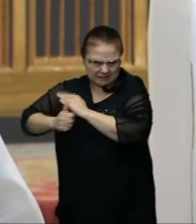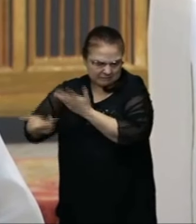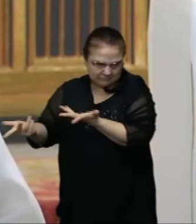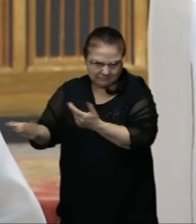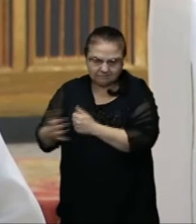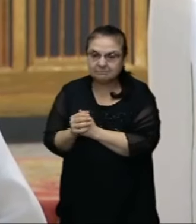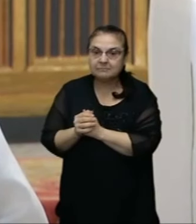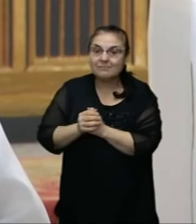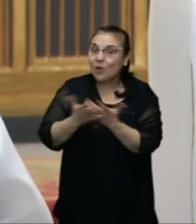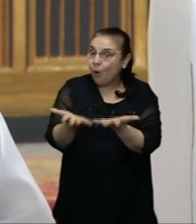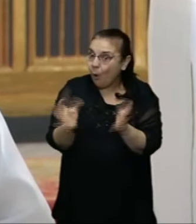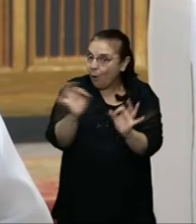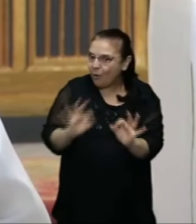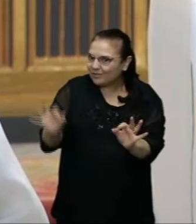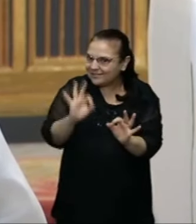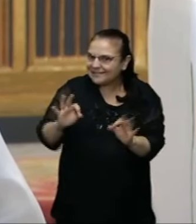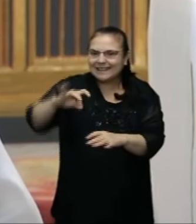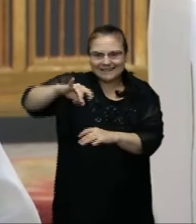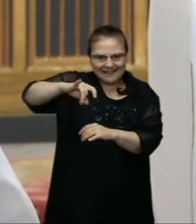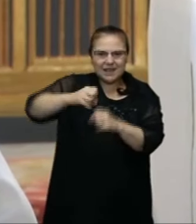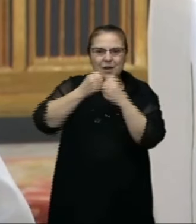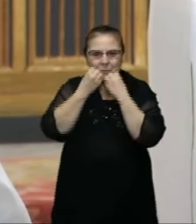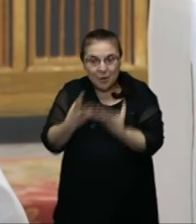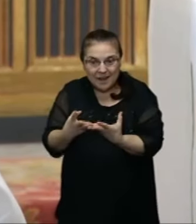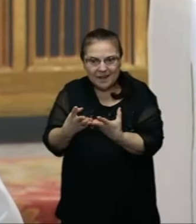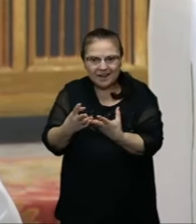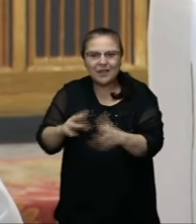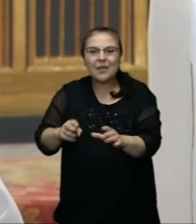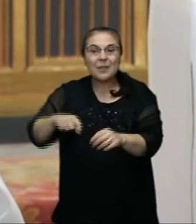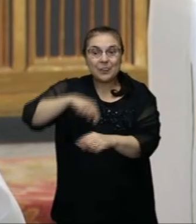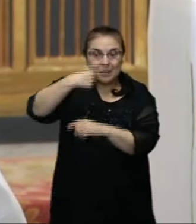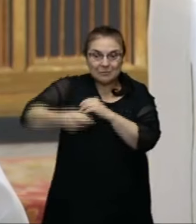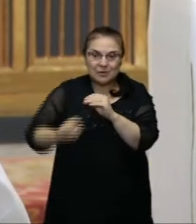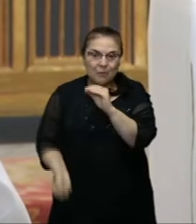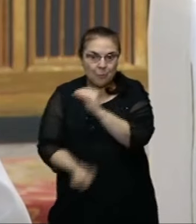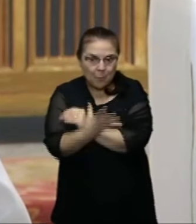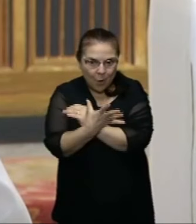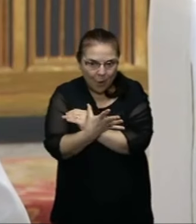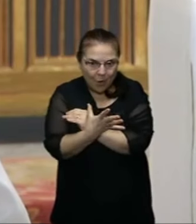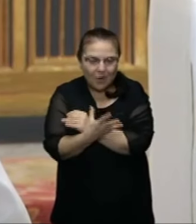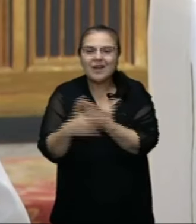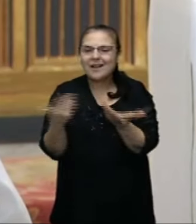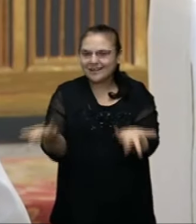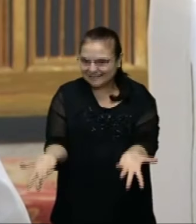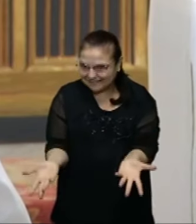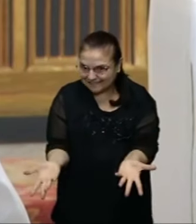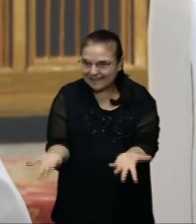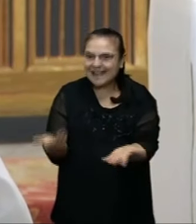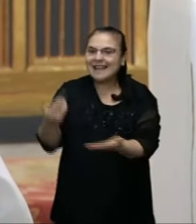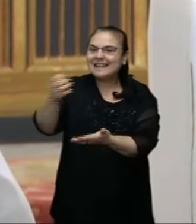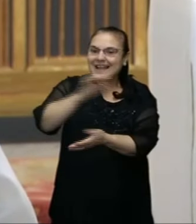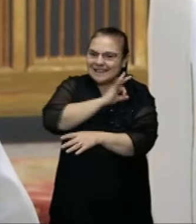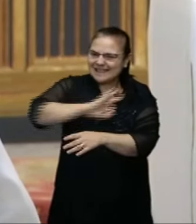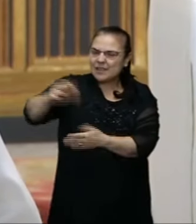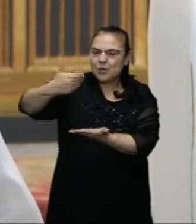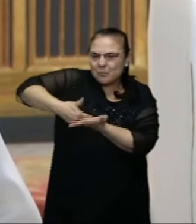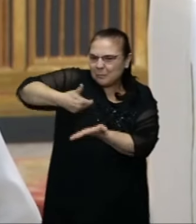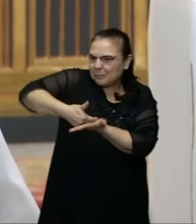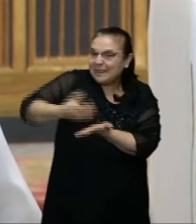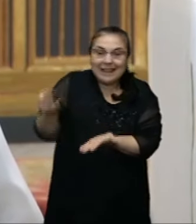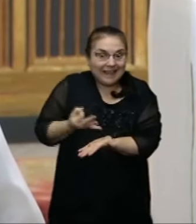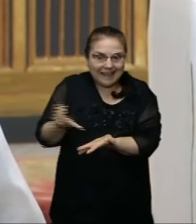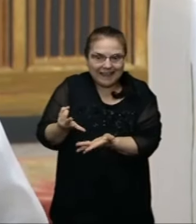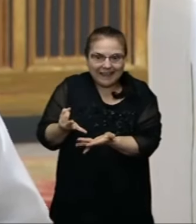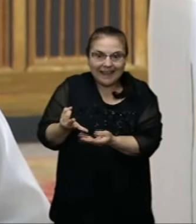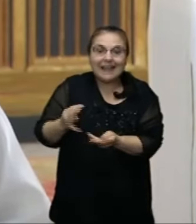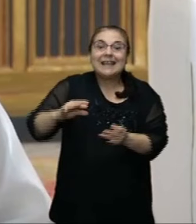y que permite que eso dé fruto. Y el Señor nos está pidiendo en el fondo que mejoremos nuestra propia tierra, que